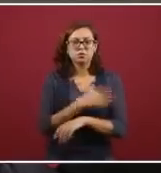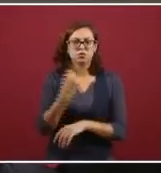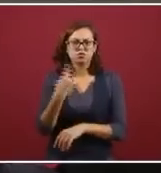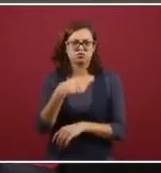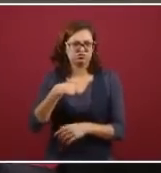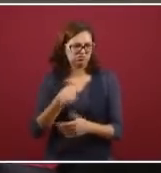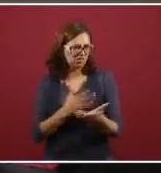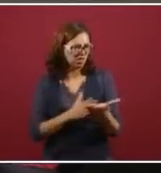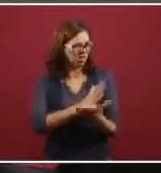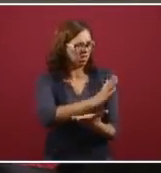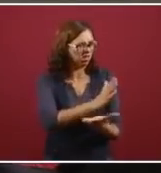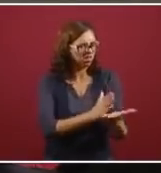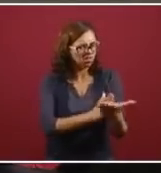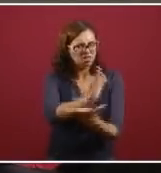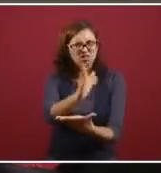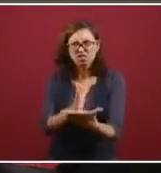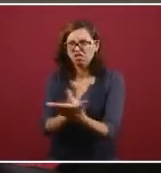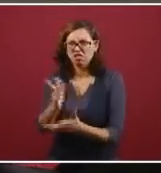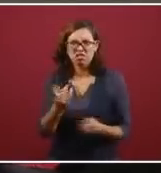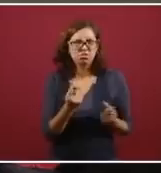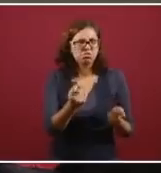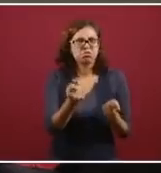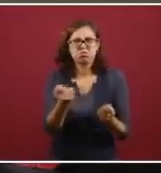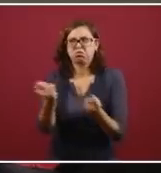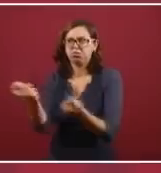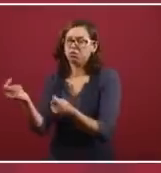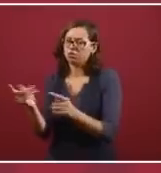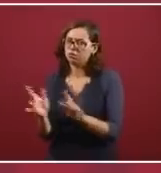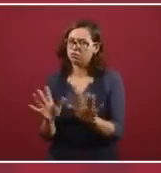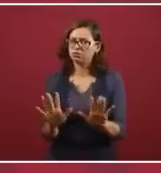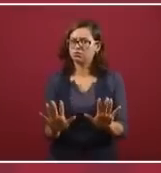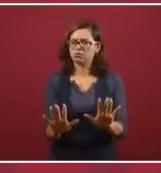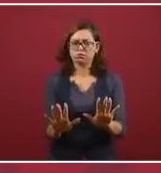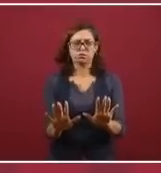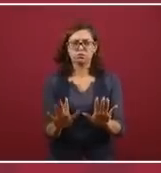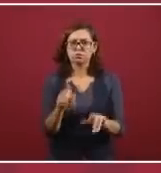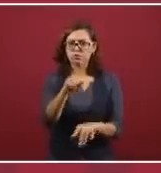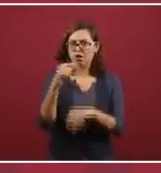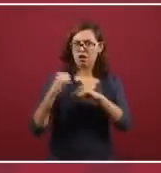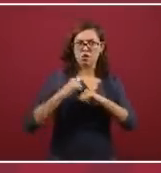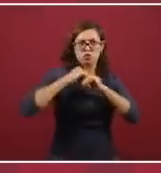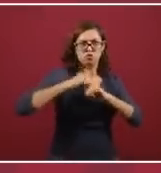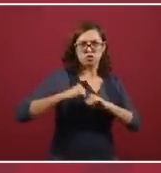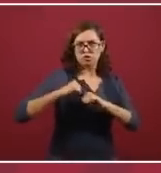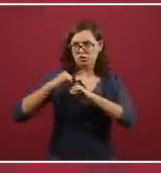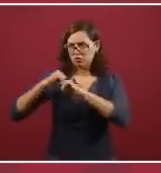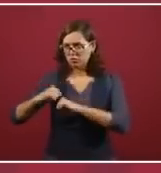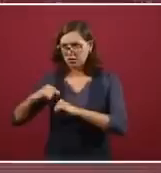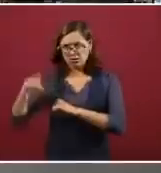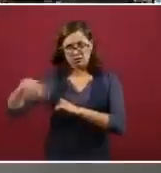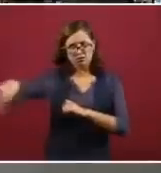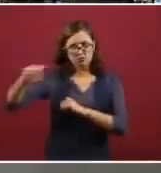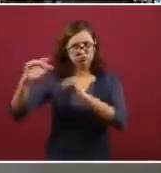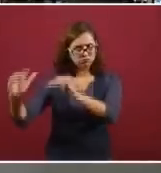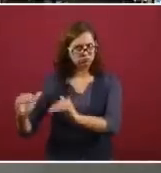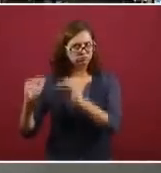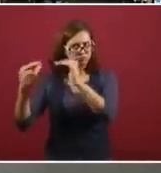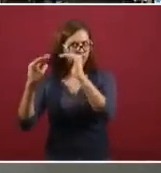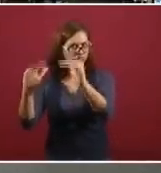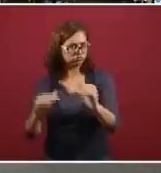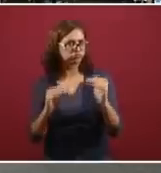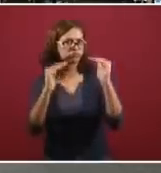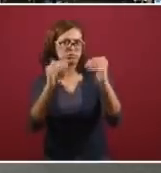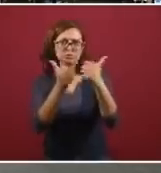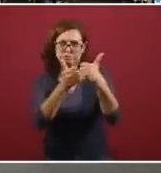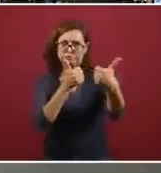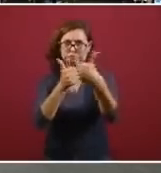entrometerme en este tema que está en manos de autoridades. Tengo confianza en que